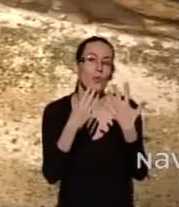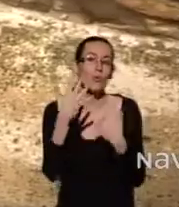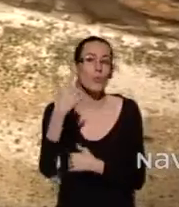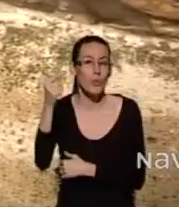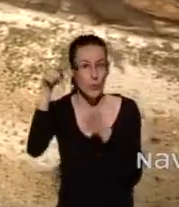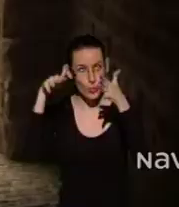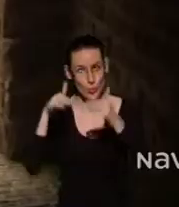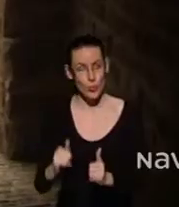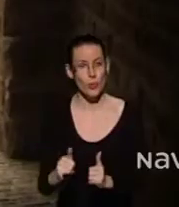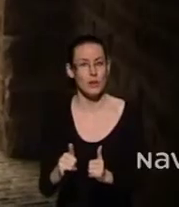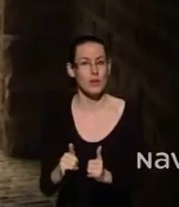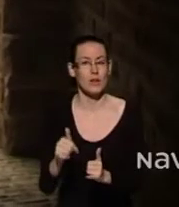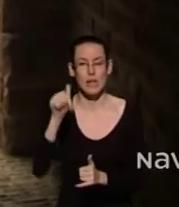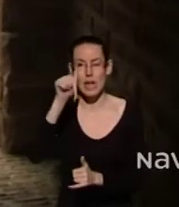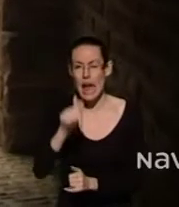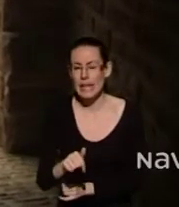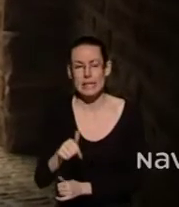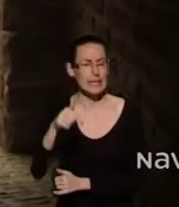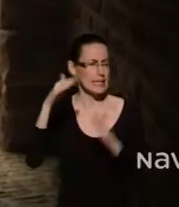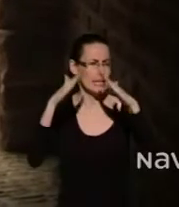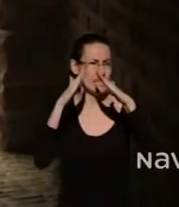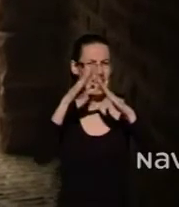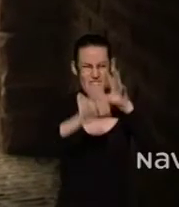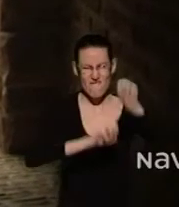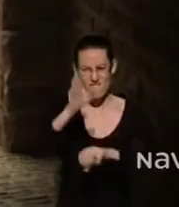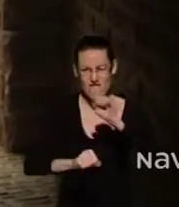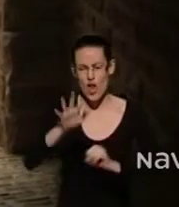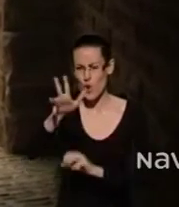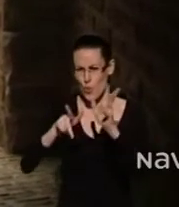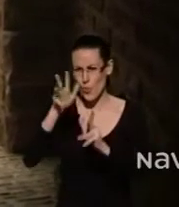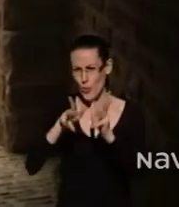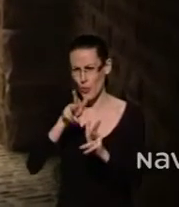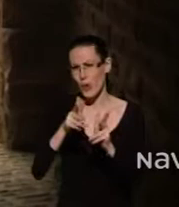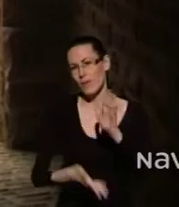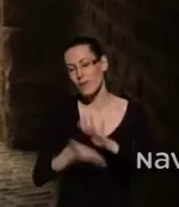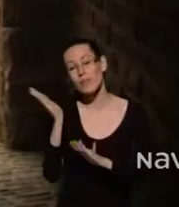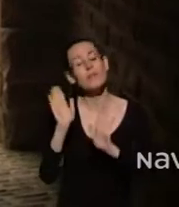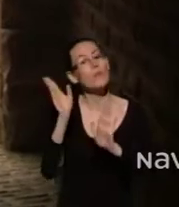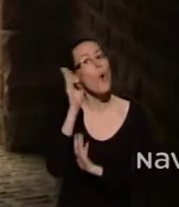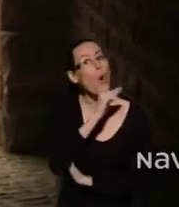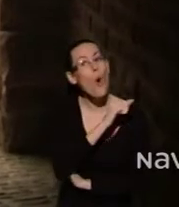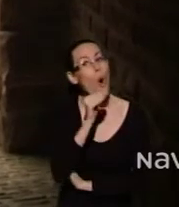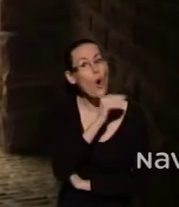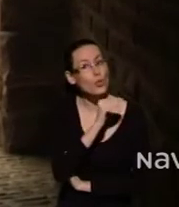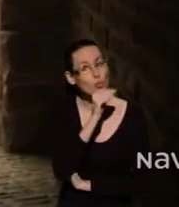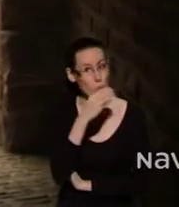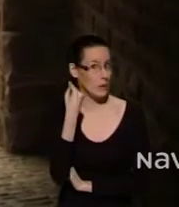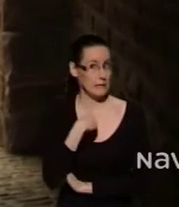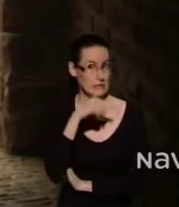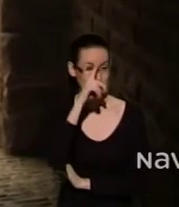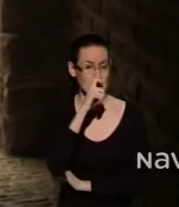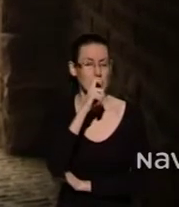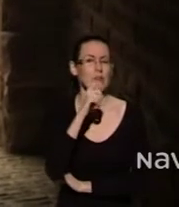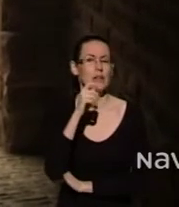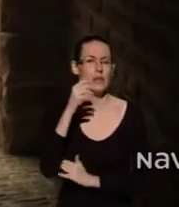Asustaron a la población, invadieron las casas, rompieron, robaron y se fueron. Pero en octubre del mismo año ya